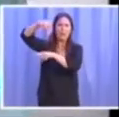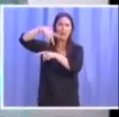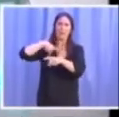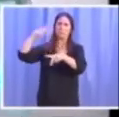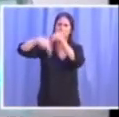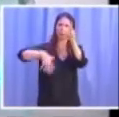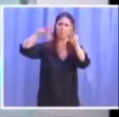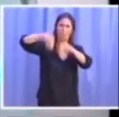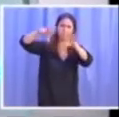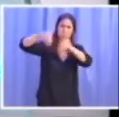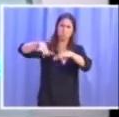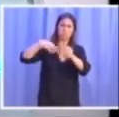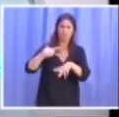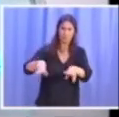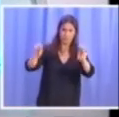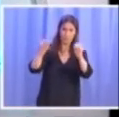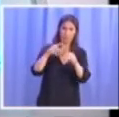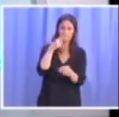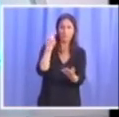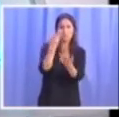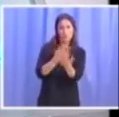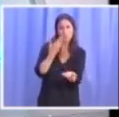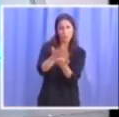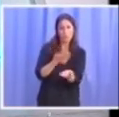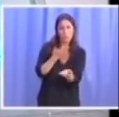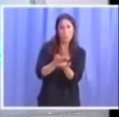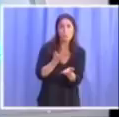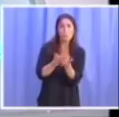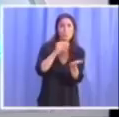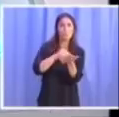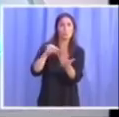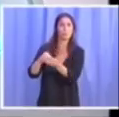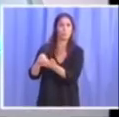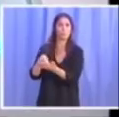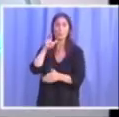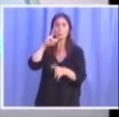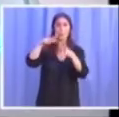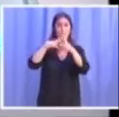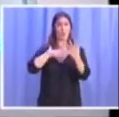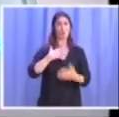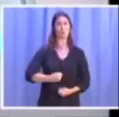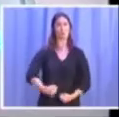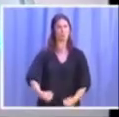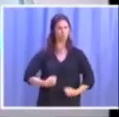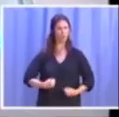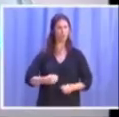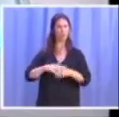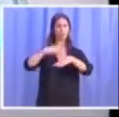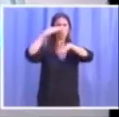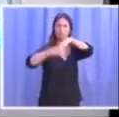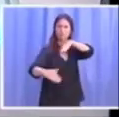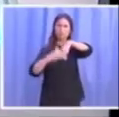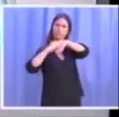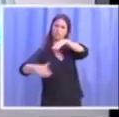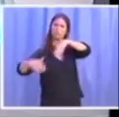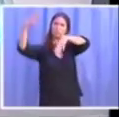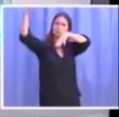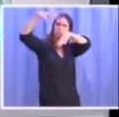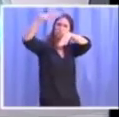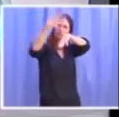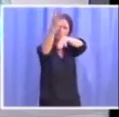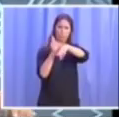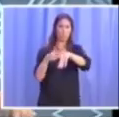pobreza energética. Lo hemos propuesto muchísimas veces y se está haciendo en otros lugares. Un ayuntamiento fuerte que ponga placas solares en los tejados.